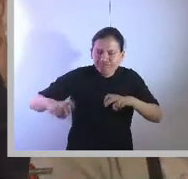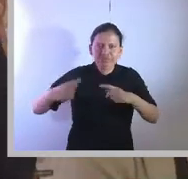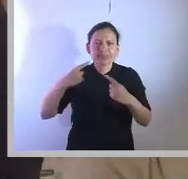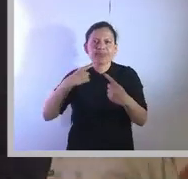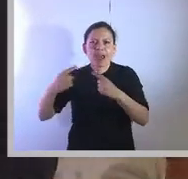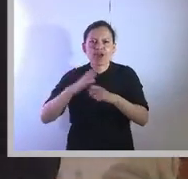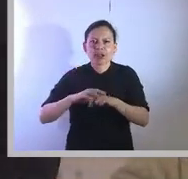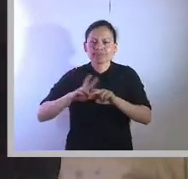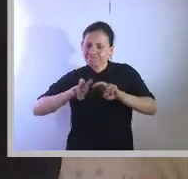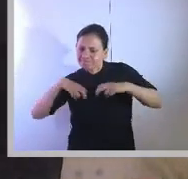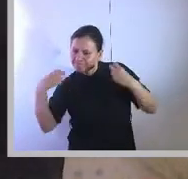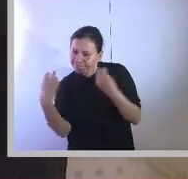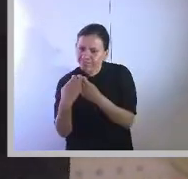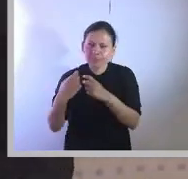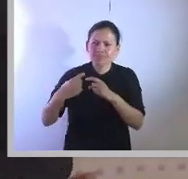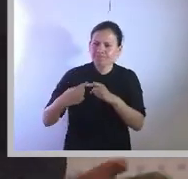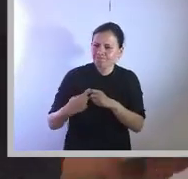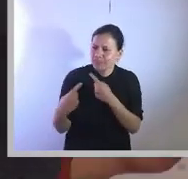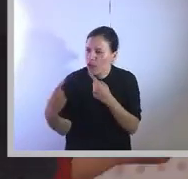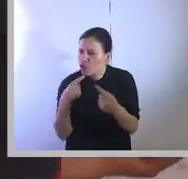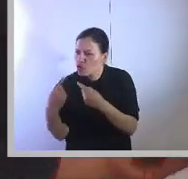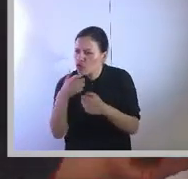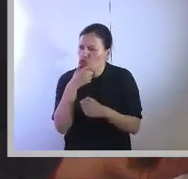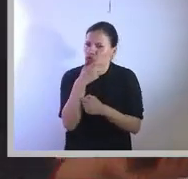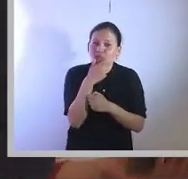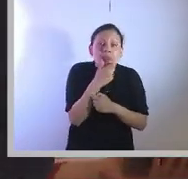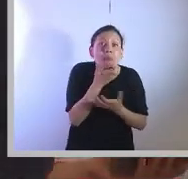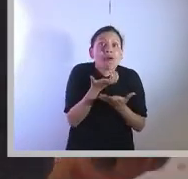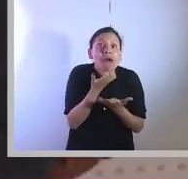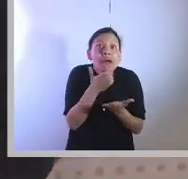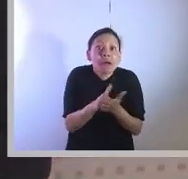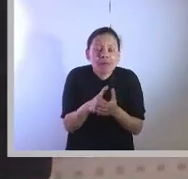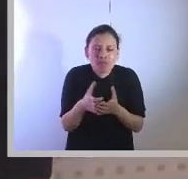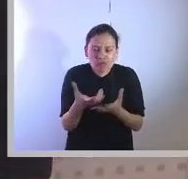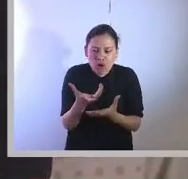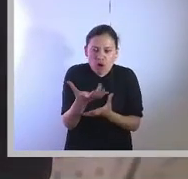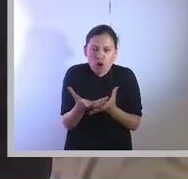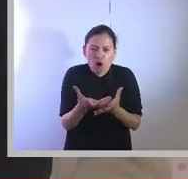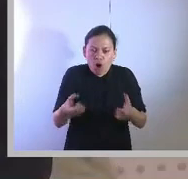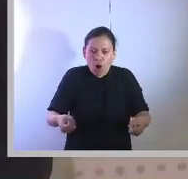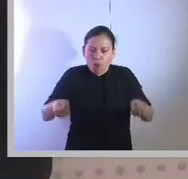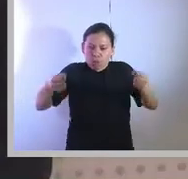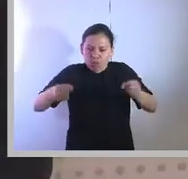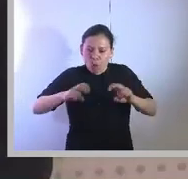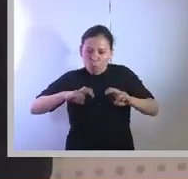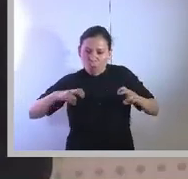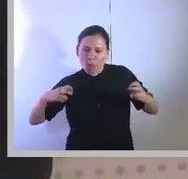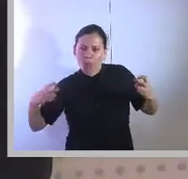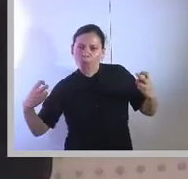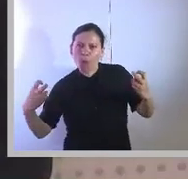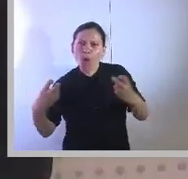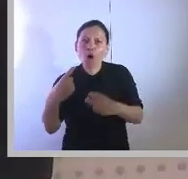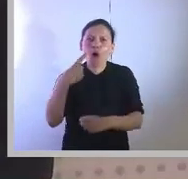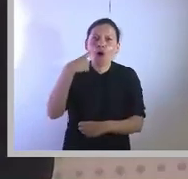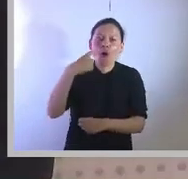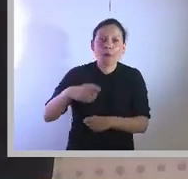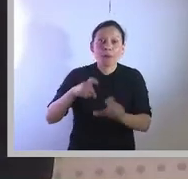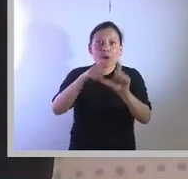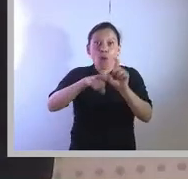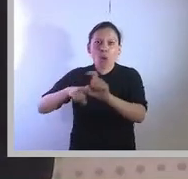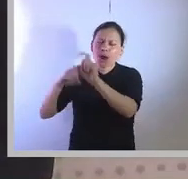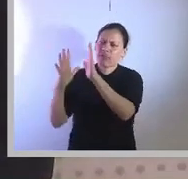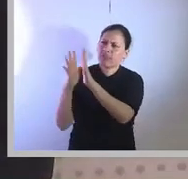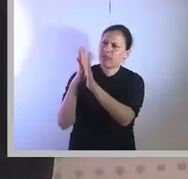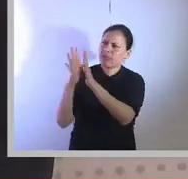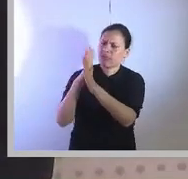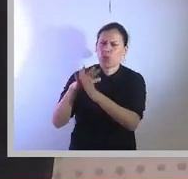dialogar en la tulpa, en el fogón, esos palabreros que tanto desde La Guajira nos han